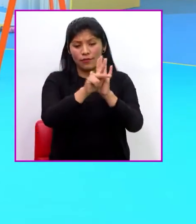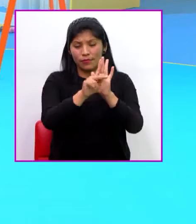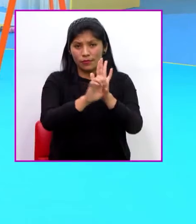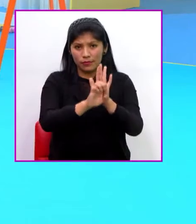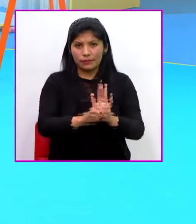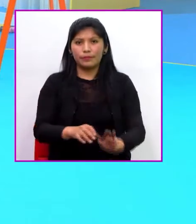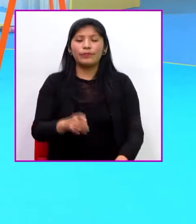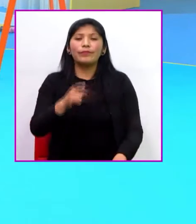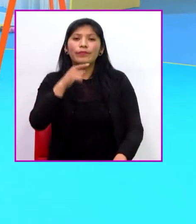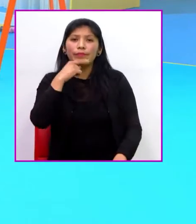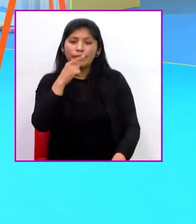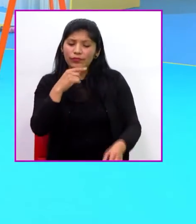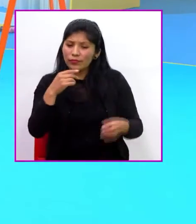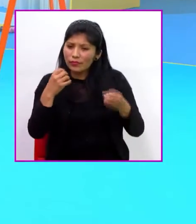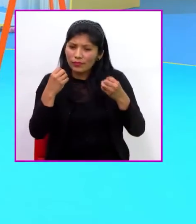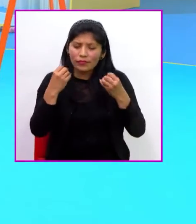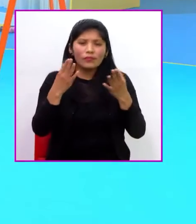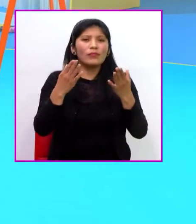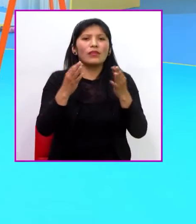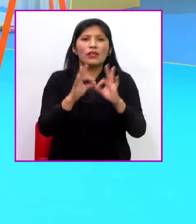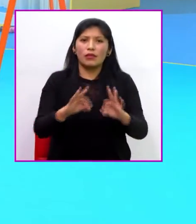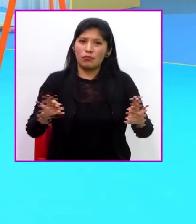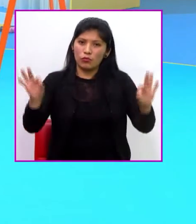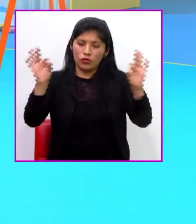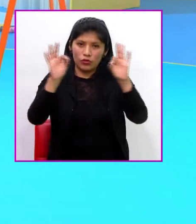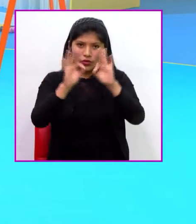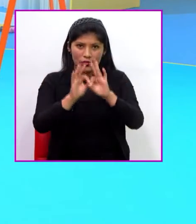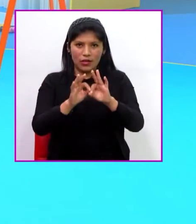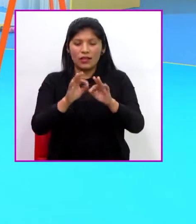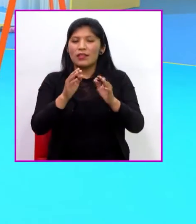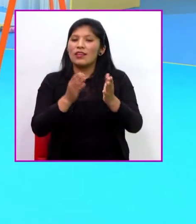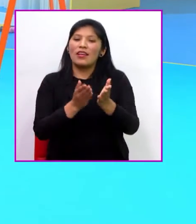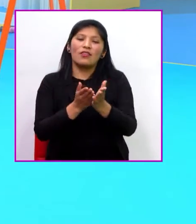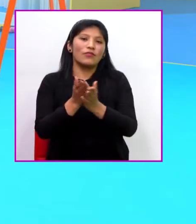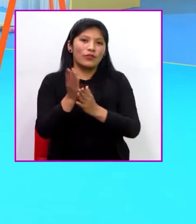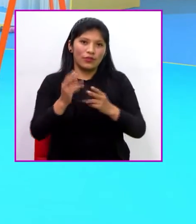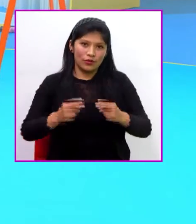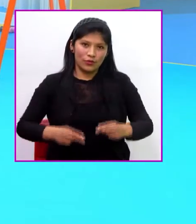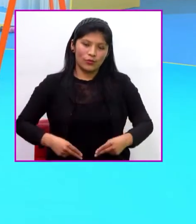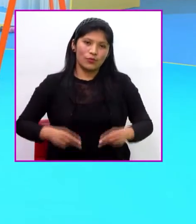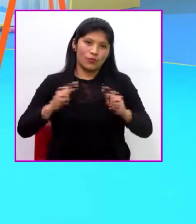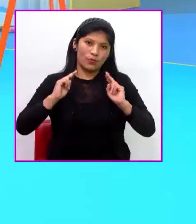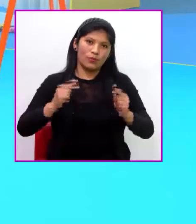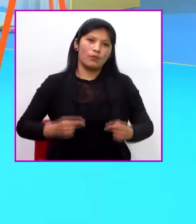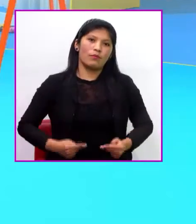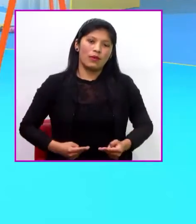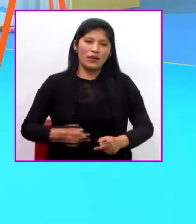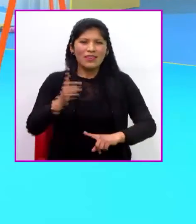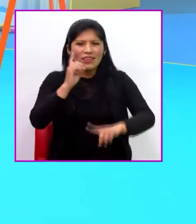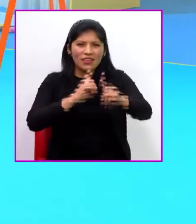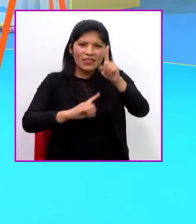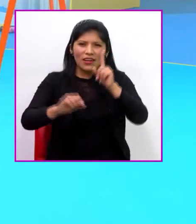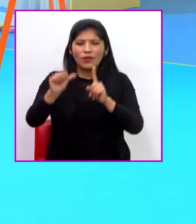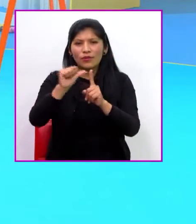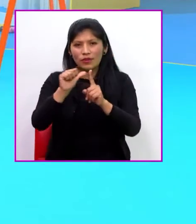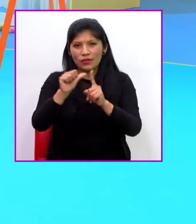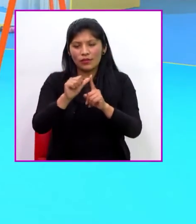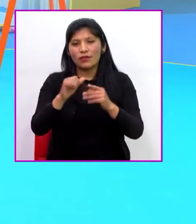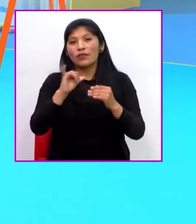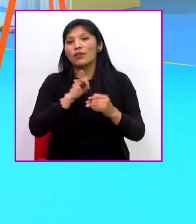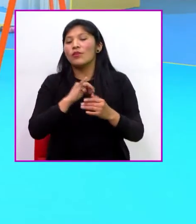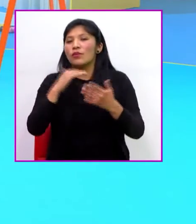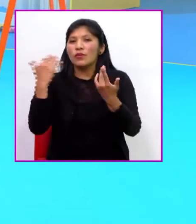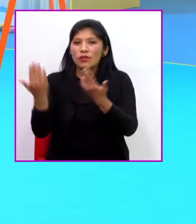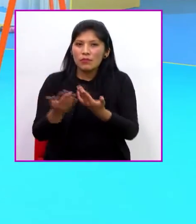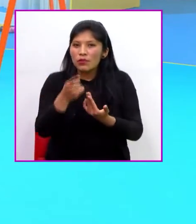del Estado toma muy en cuenta la importancia de los derechos humanos y en algunos de los artículos que yo te